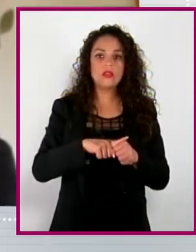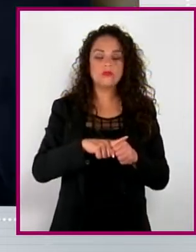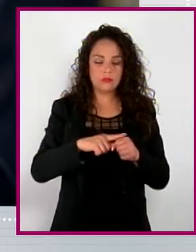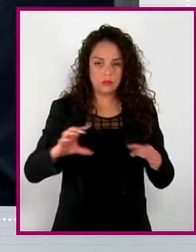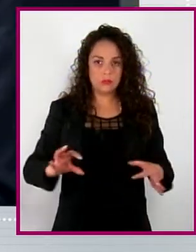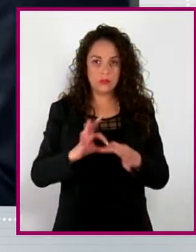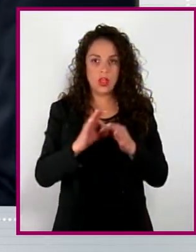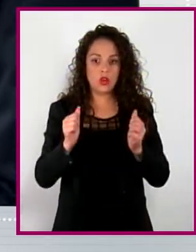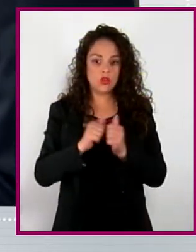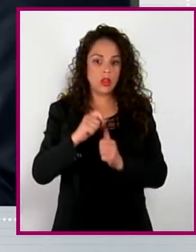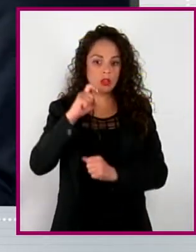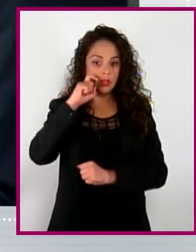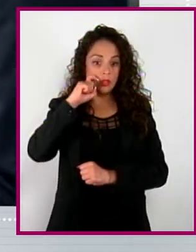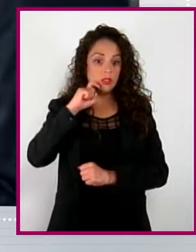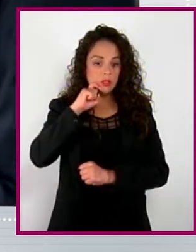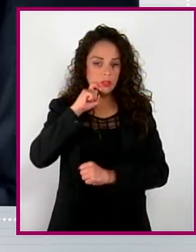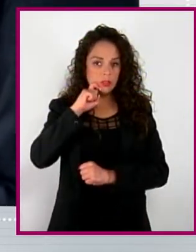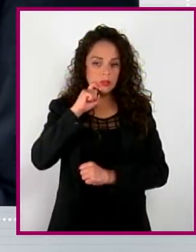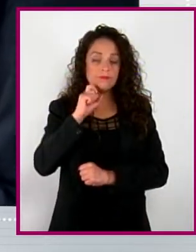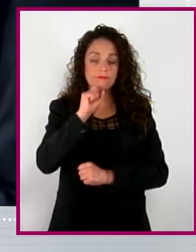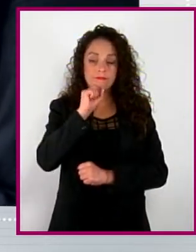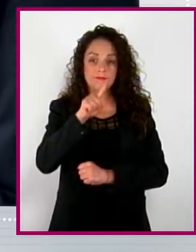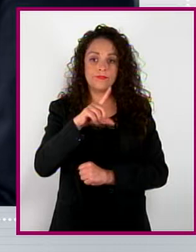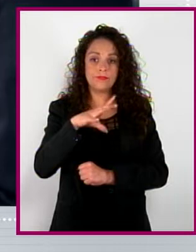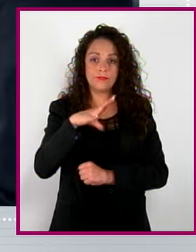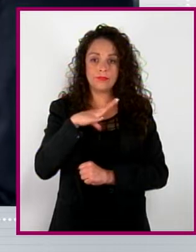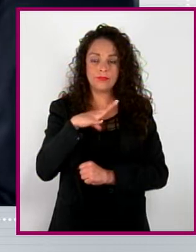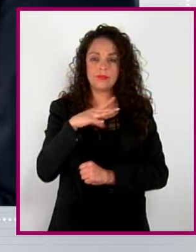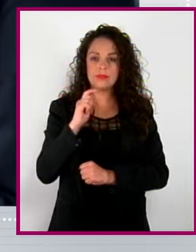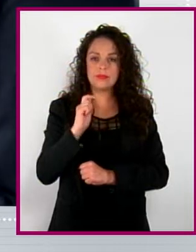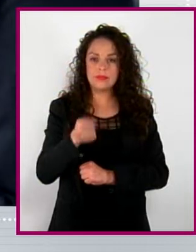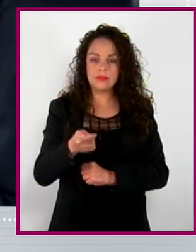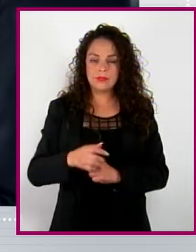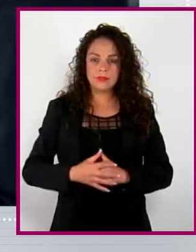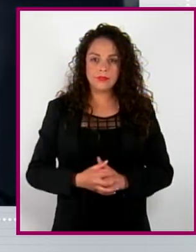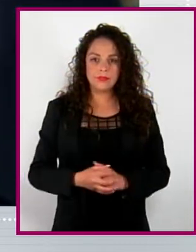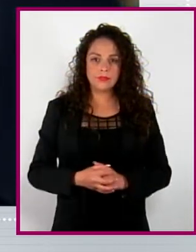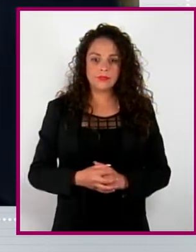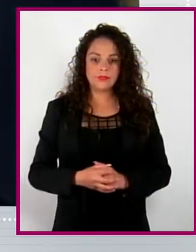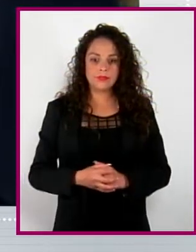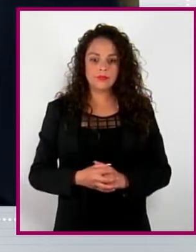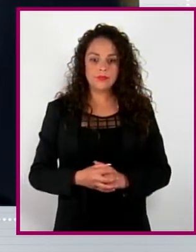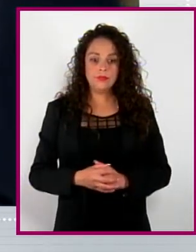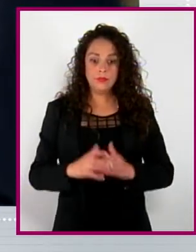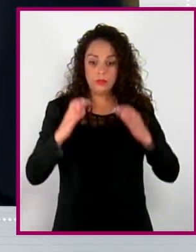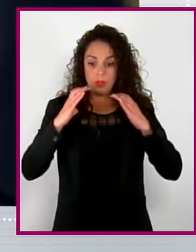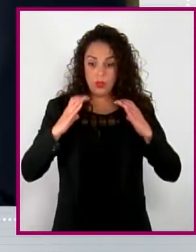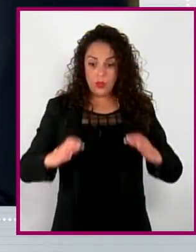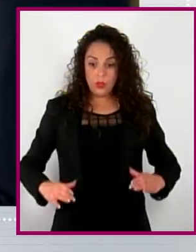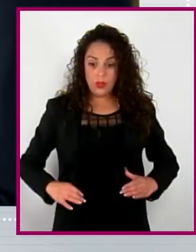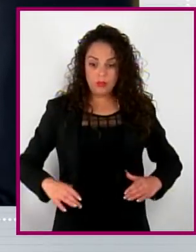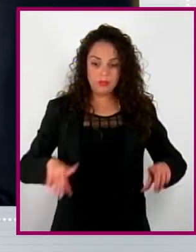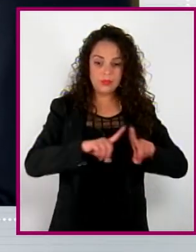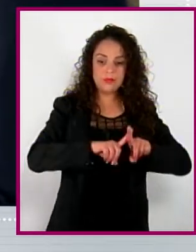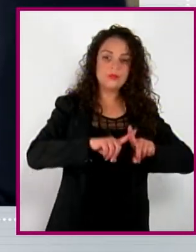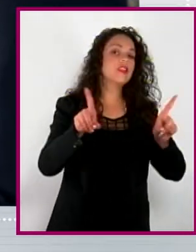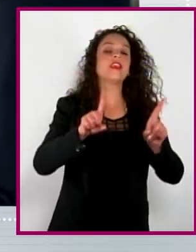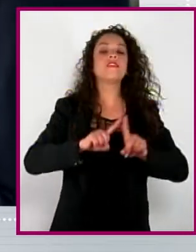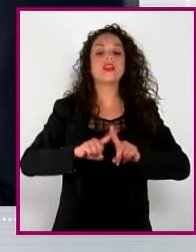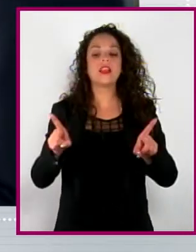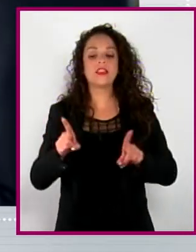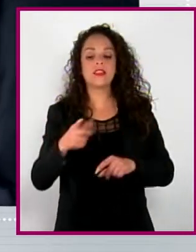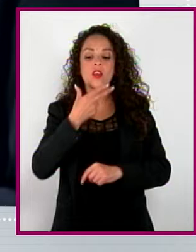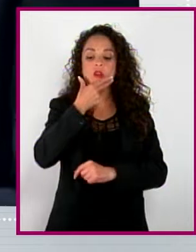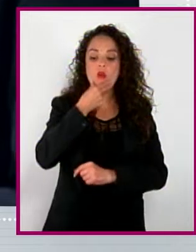sexo, y entonces incluye tanto nuestras diferencias corporales entre